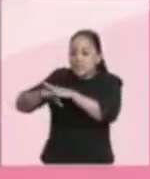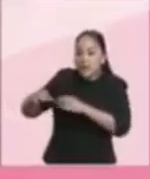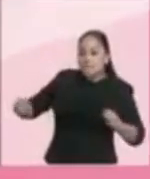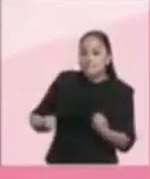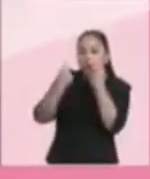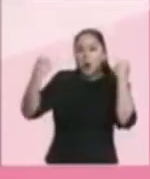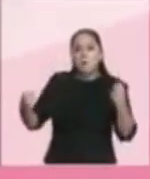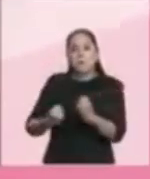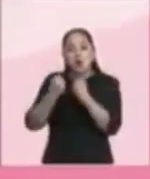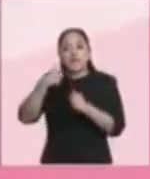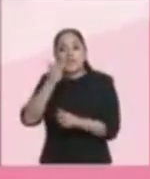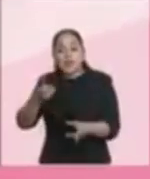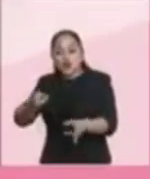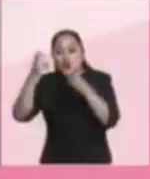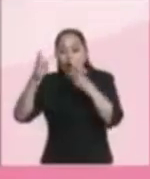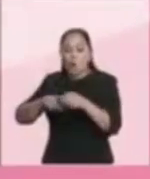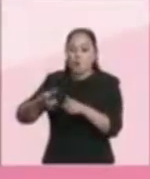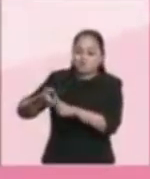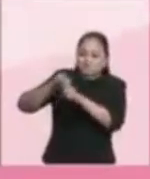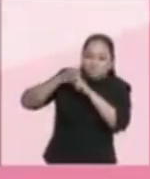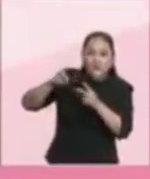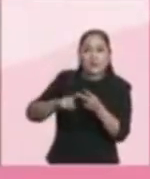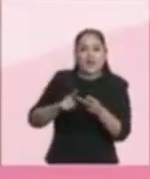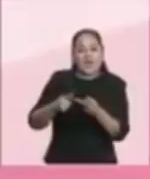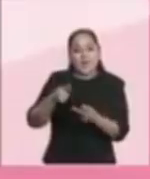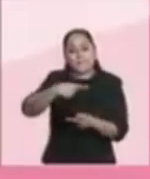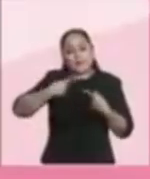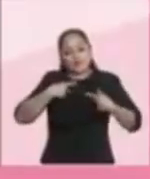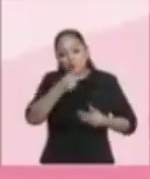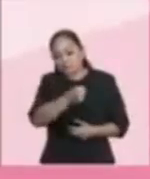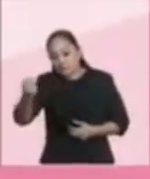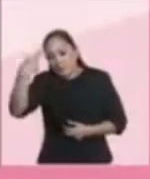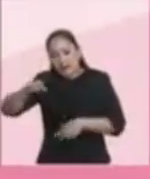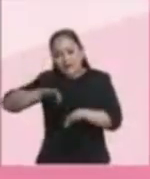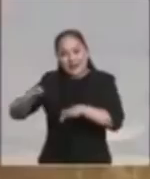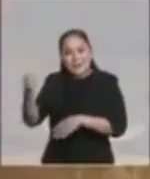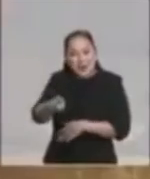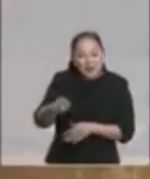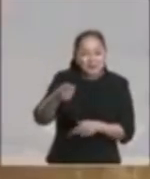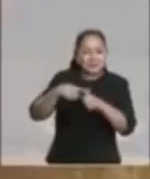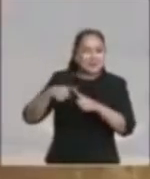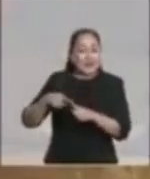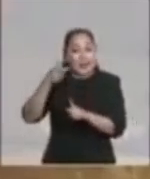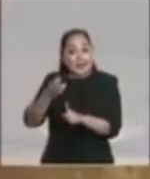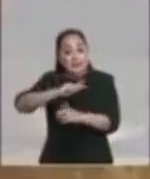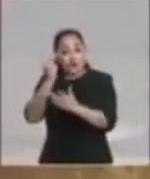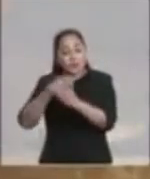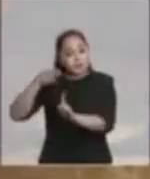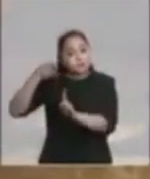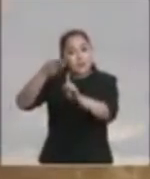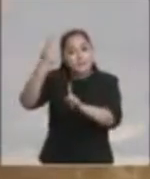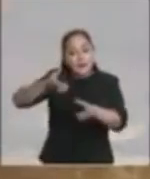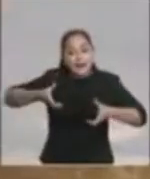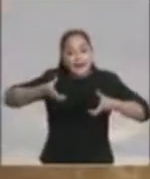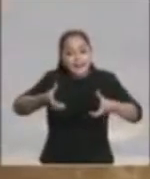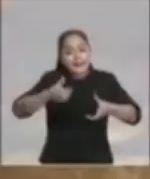meter en el robo, en el secuestro, en la extorsión, en la trata, y eso implicó que una estrategia que estaba solamente orientada a controlar las